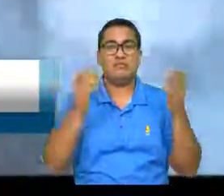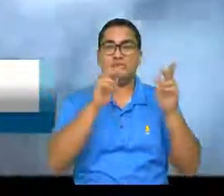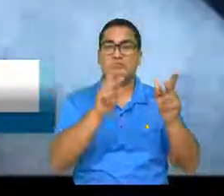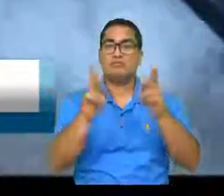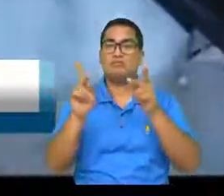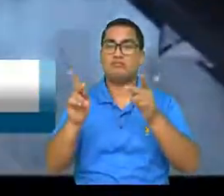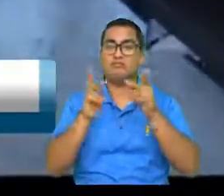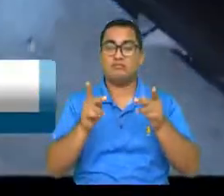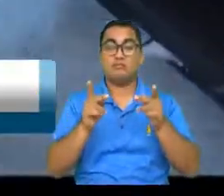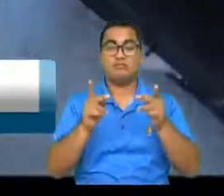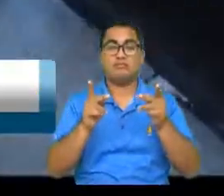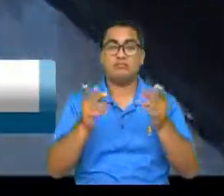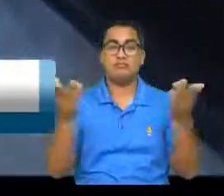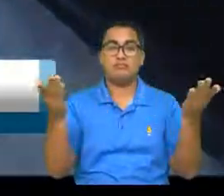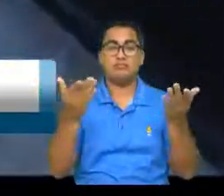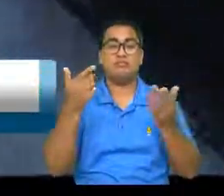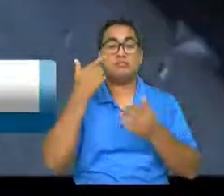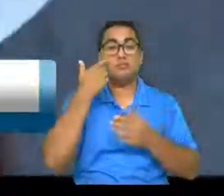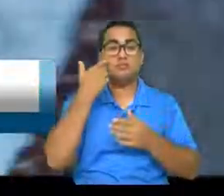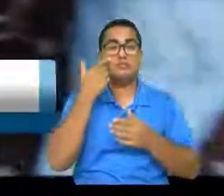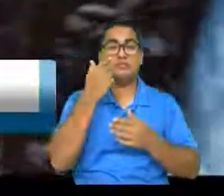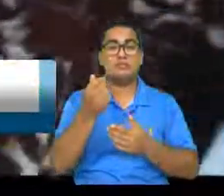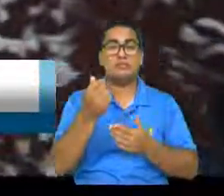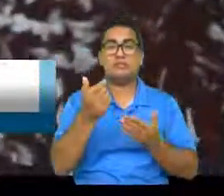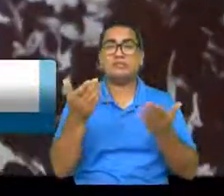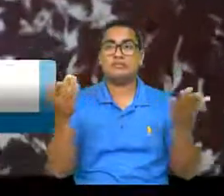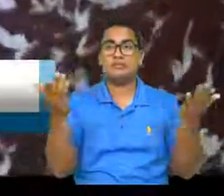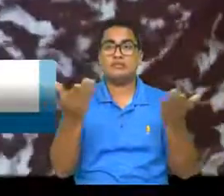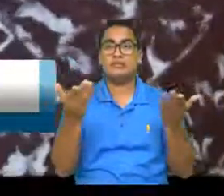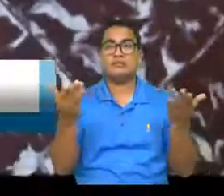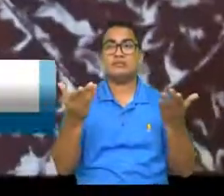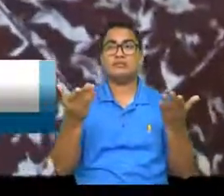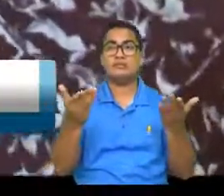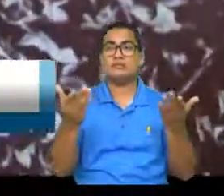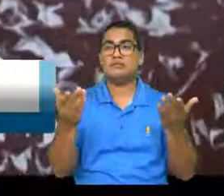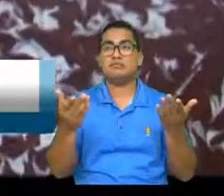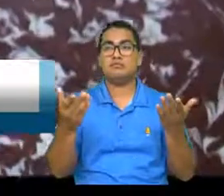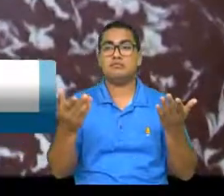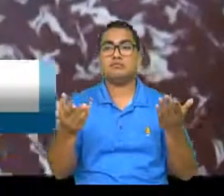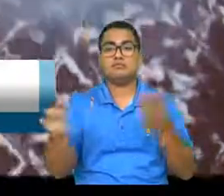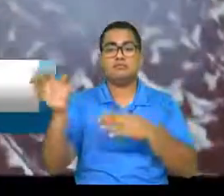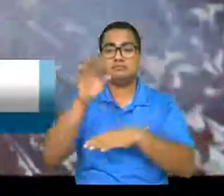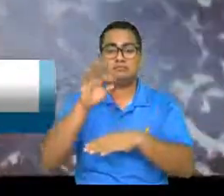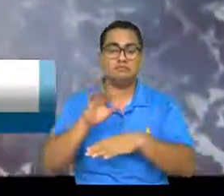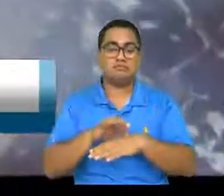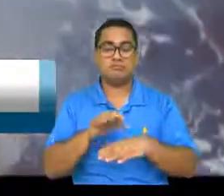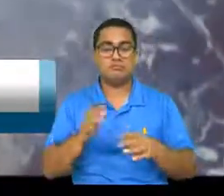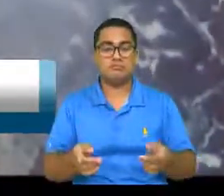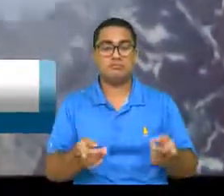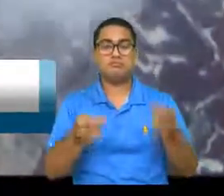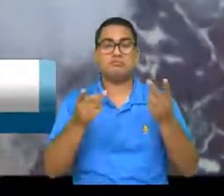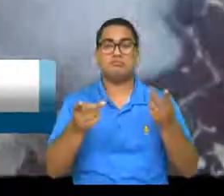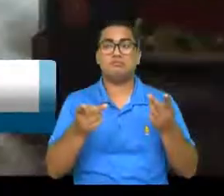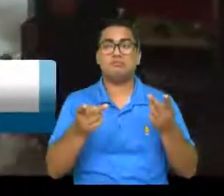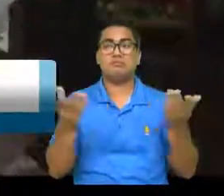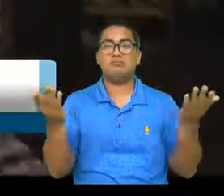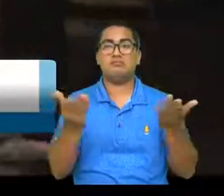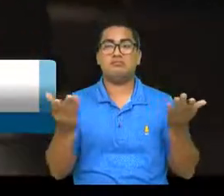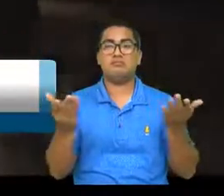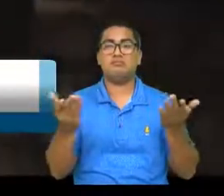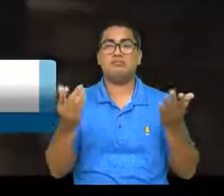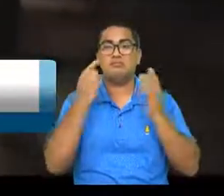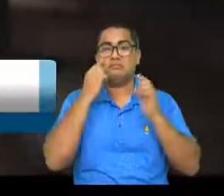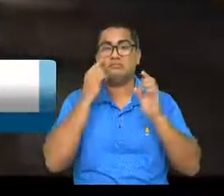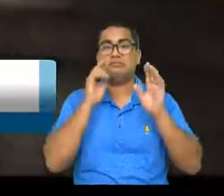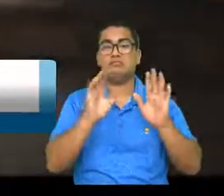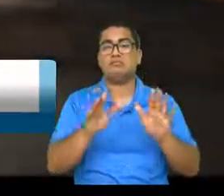que conozcan precisamente el ciclo de vida, el ciclo de reproducción y la forma de transmisión de la